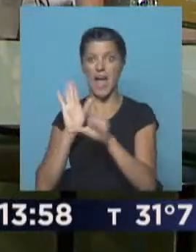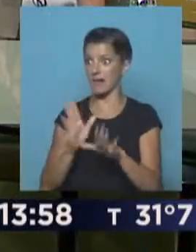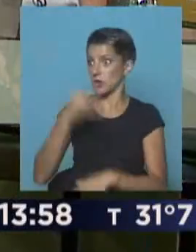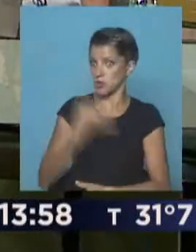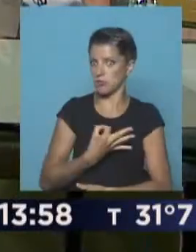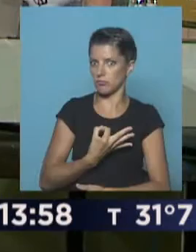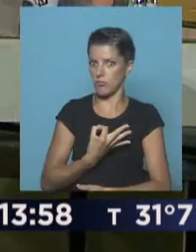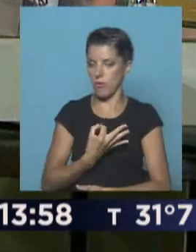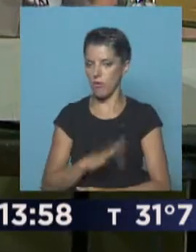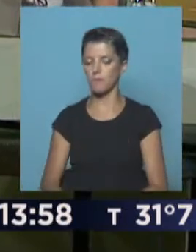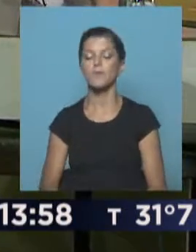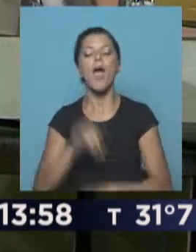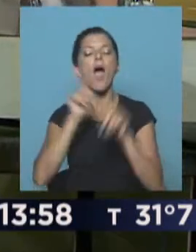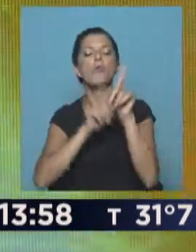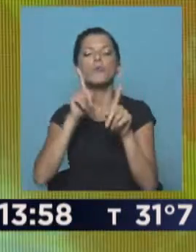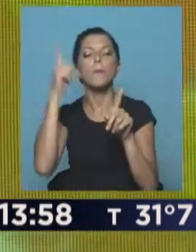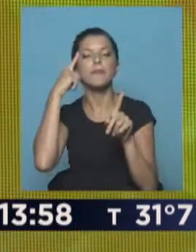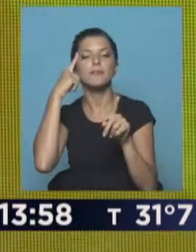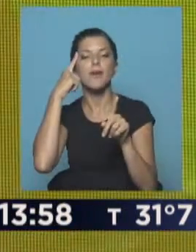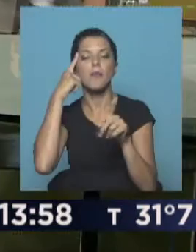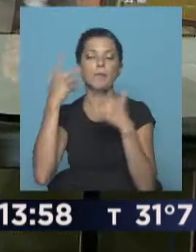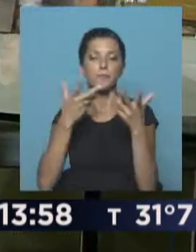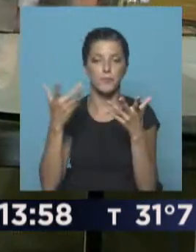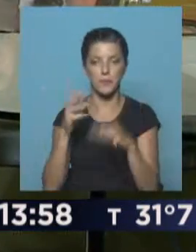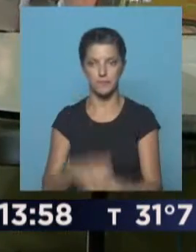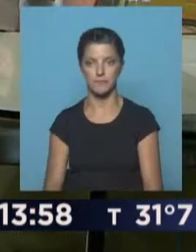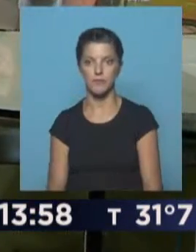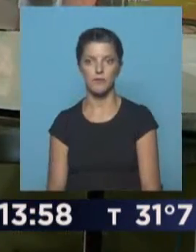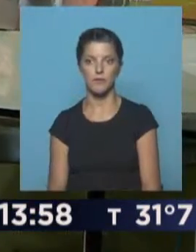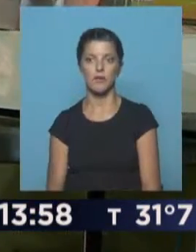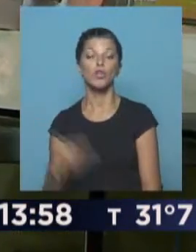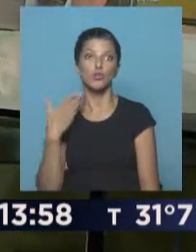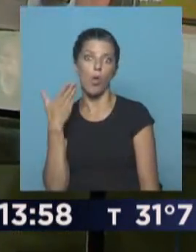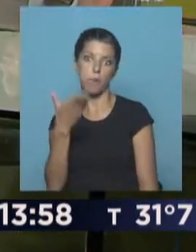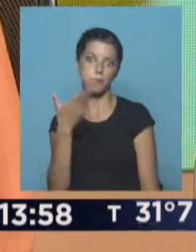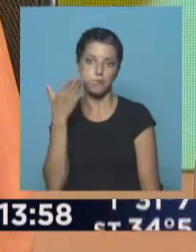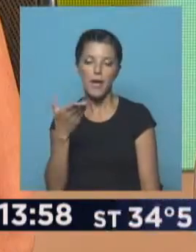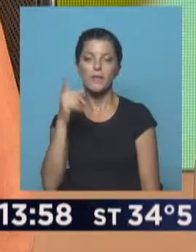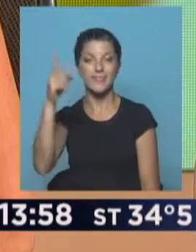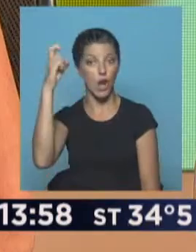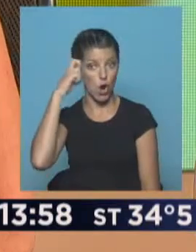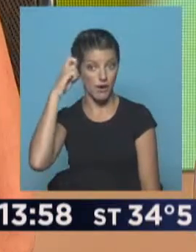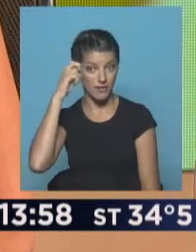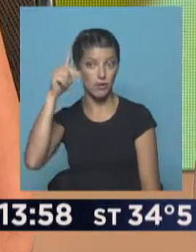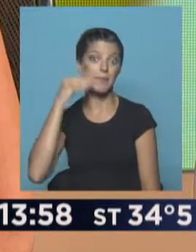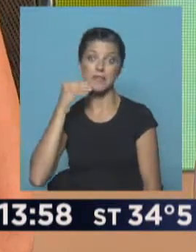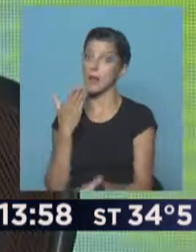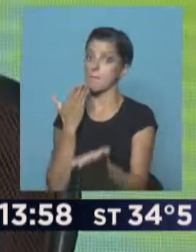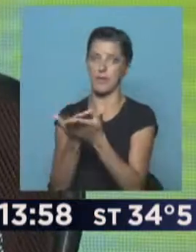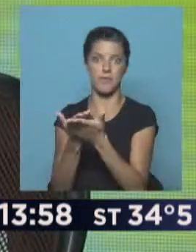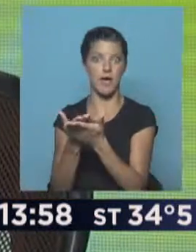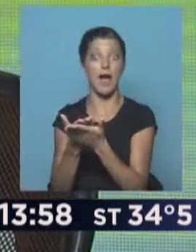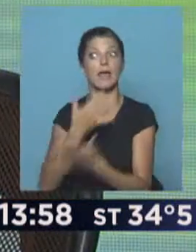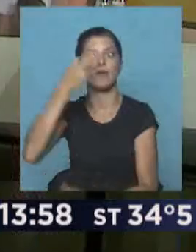Algunos conservaban en ese sentido todavía algunas expectativas. Se lo estaban pidiendo. Salió un informe del Parlamento Británico donde la urgían a